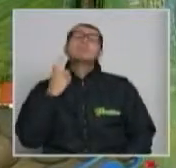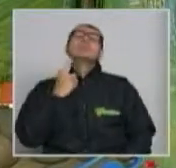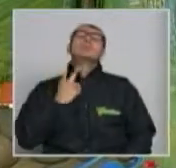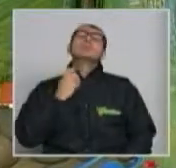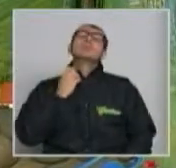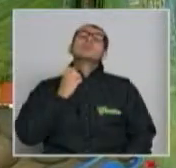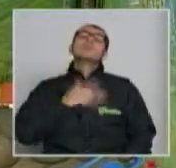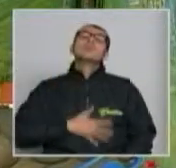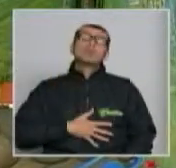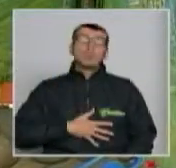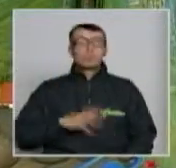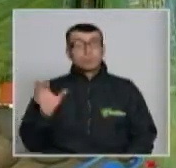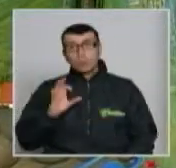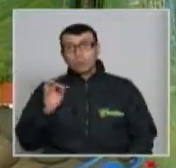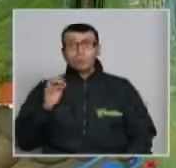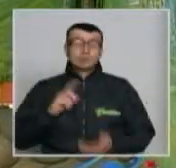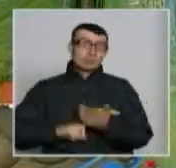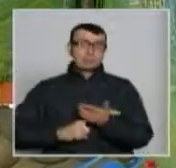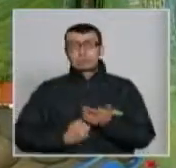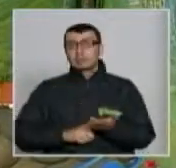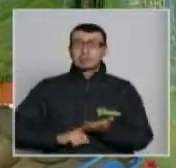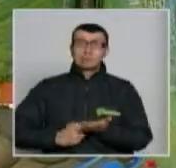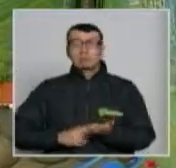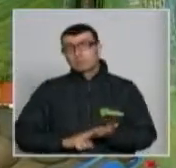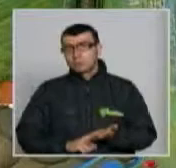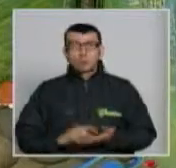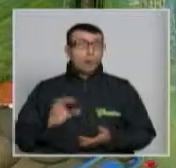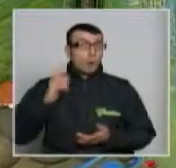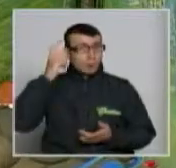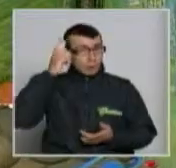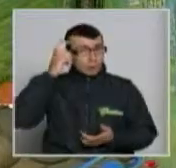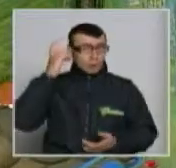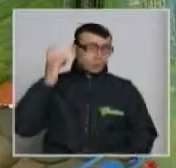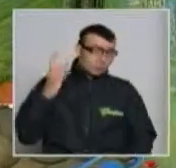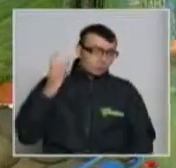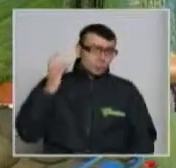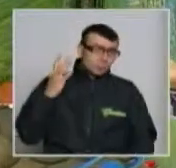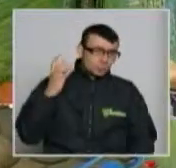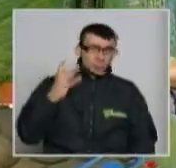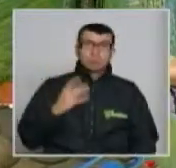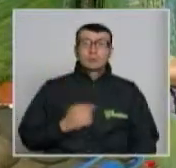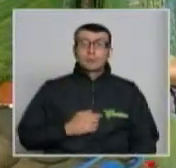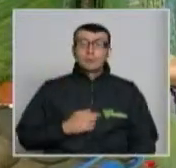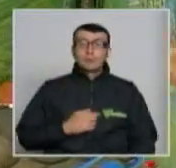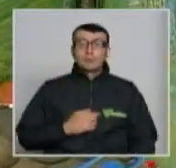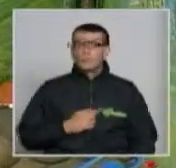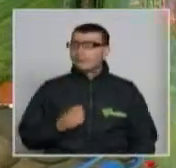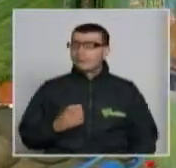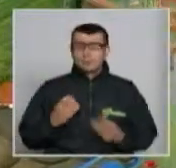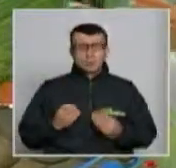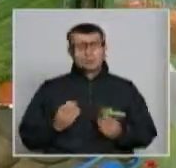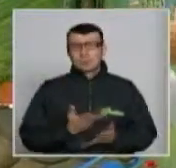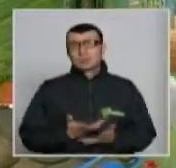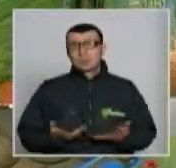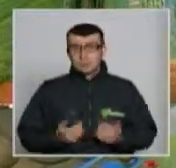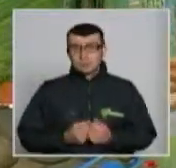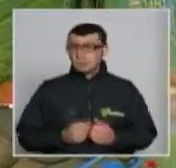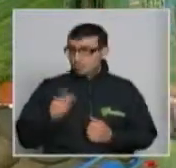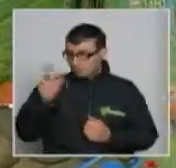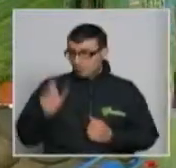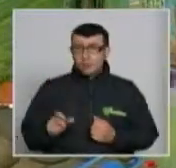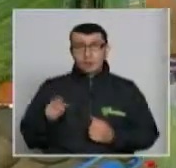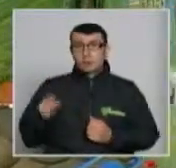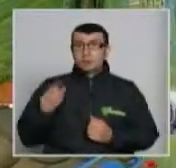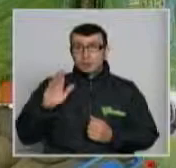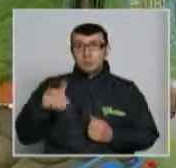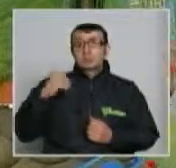tiroides, con trastornos de insomnio, con dolores de cabeza y muchas patologías. Y la persona termina siendo